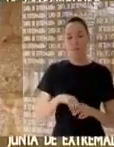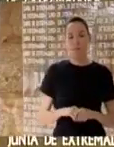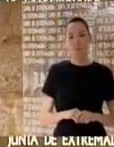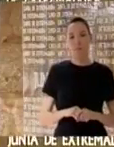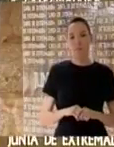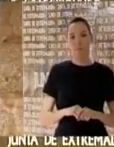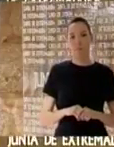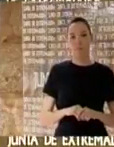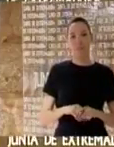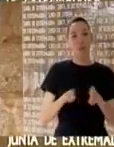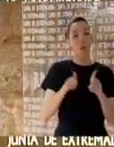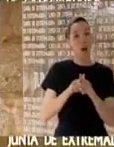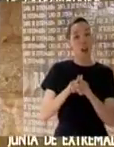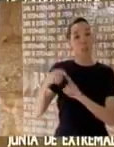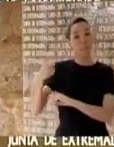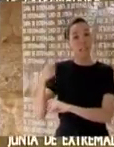Es el Le Pen de la política española.